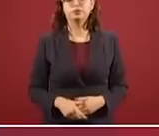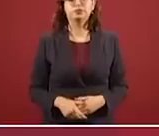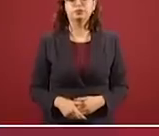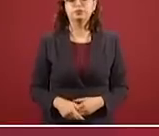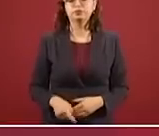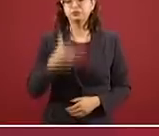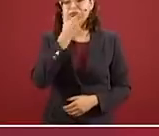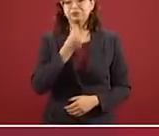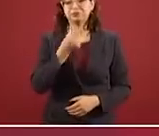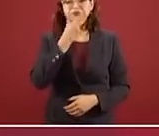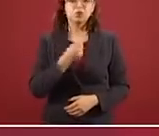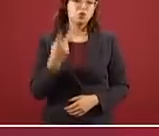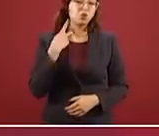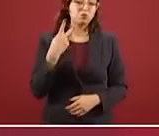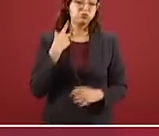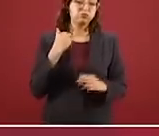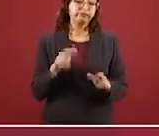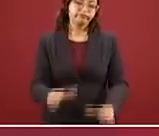político y